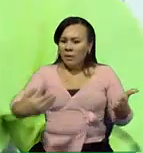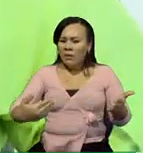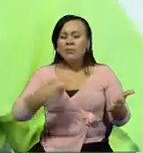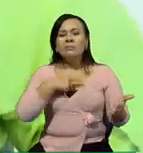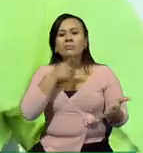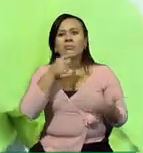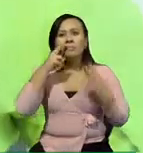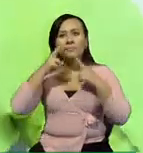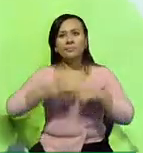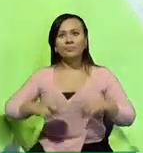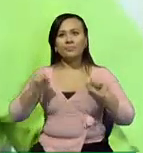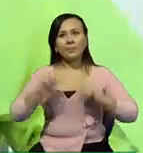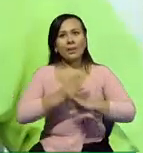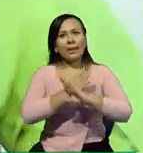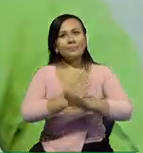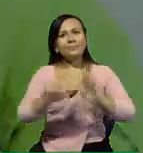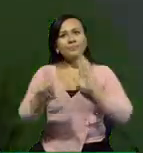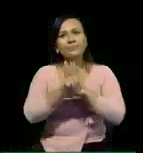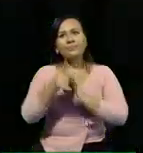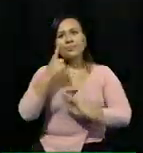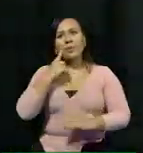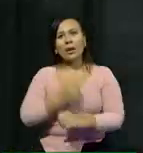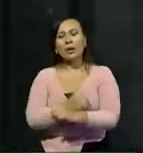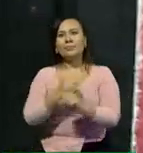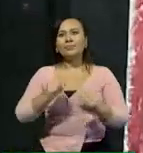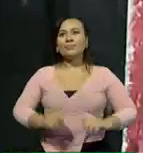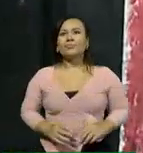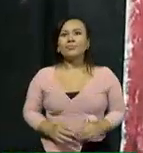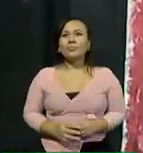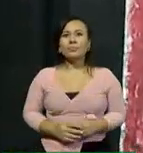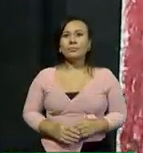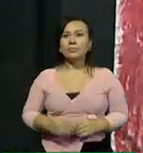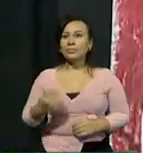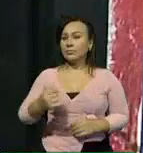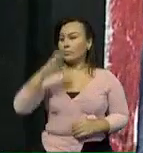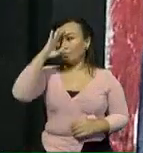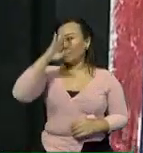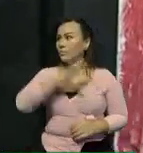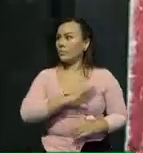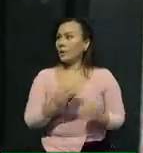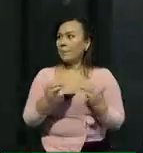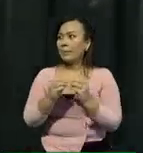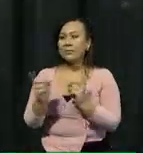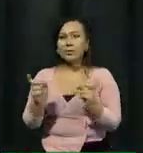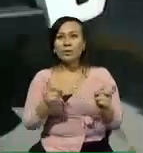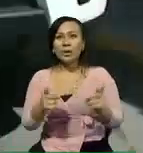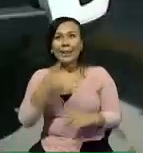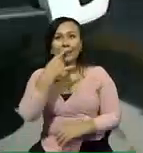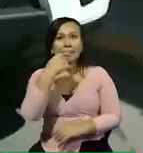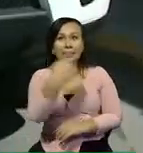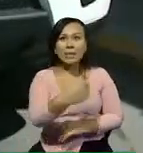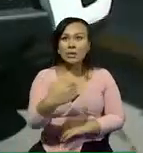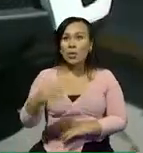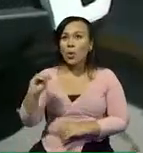y dicte medidas de protección a favor del niño. La policía preventiva y agentes de la policía especializada en niños y